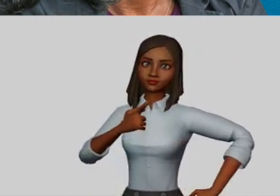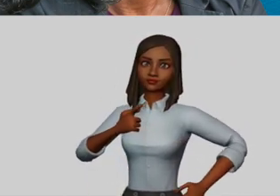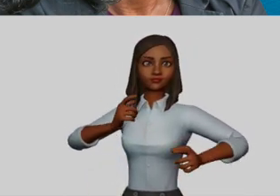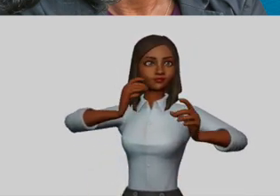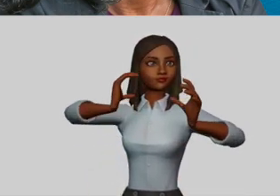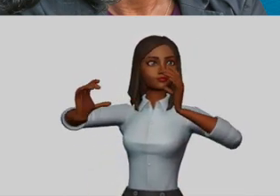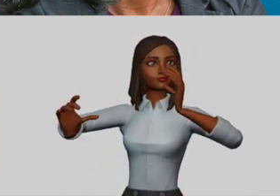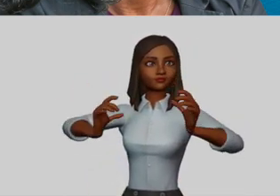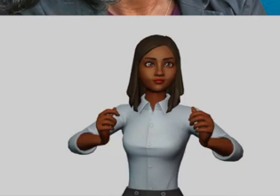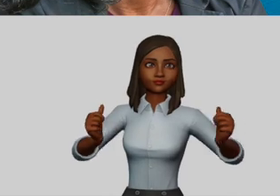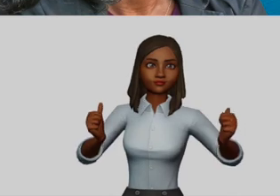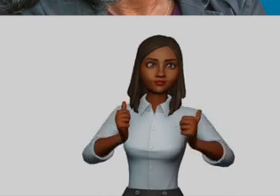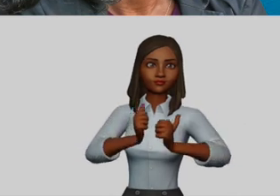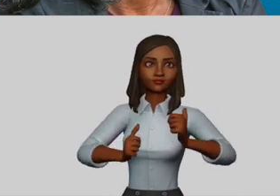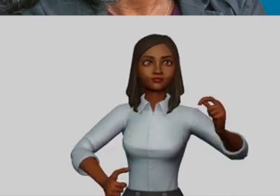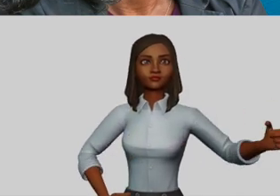lento